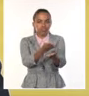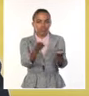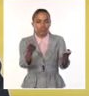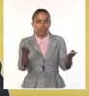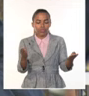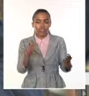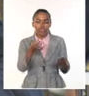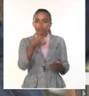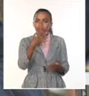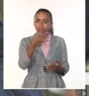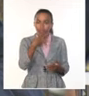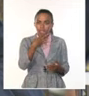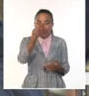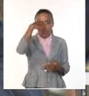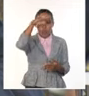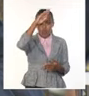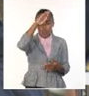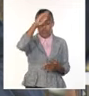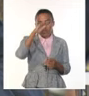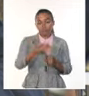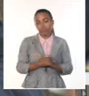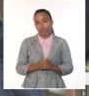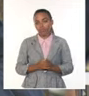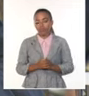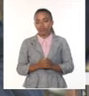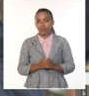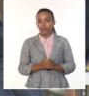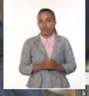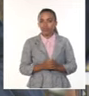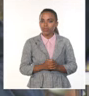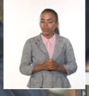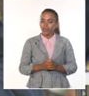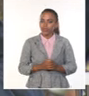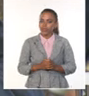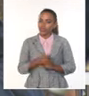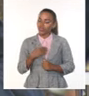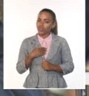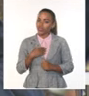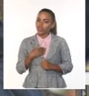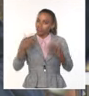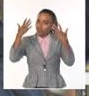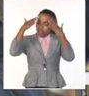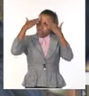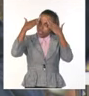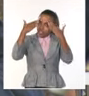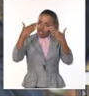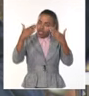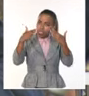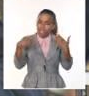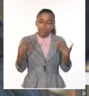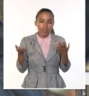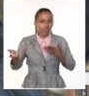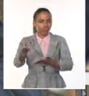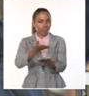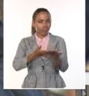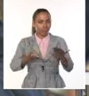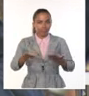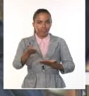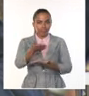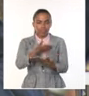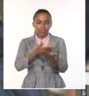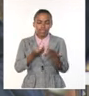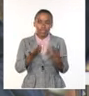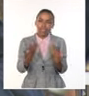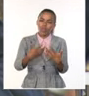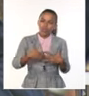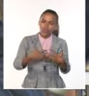los países de la Unión. Apreciamos las posibilidades de fortalecer la interacción en la esfera de la industria a